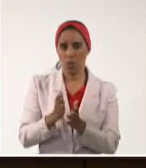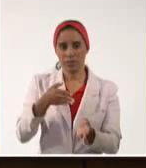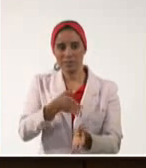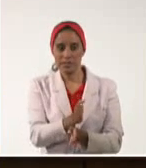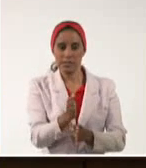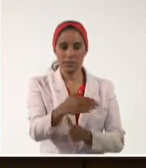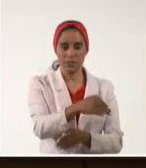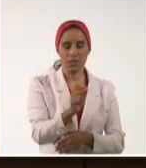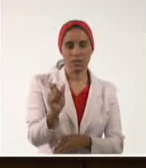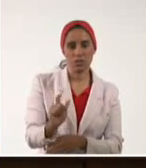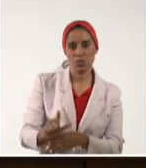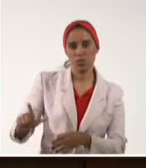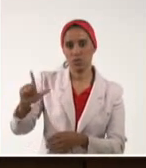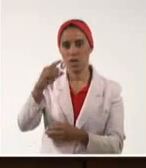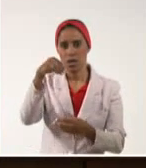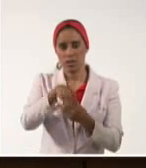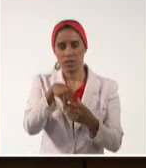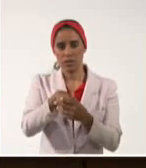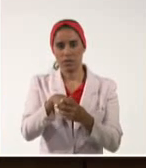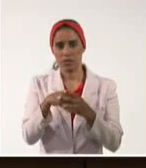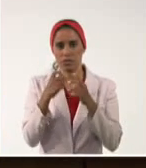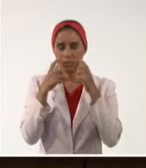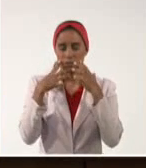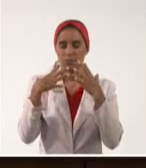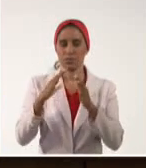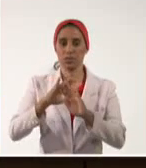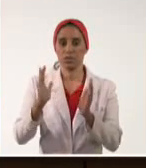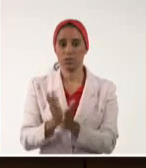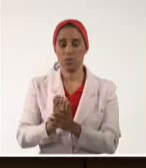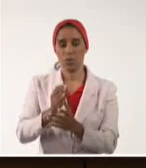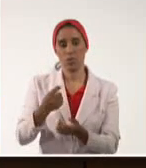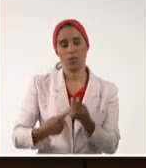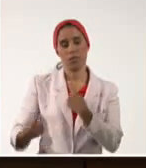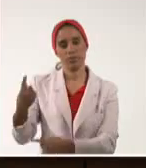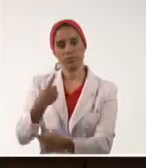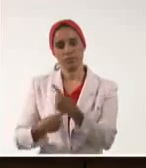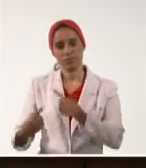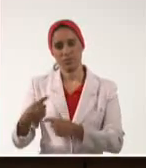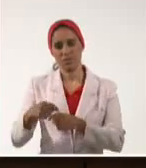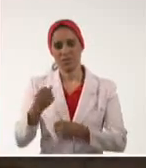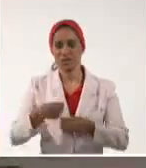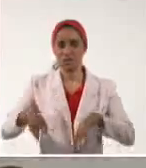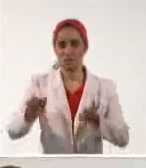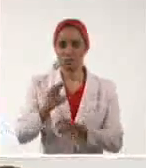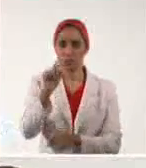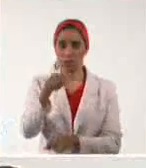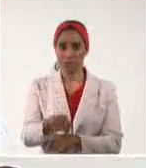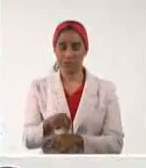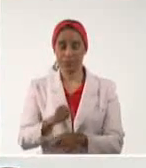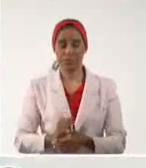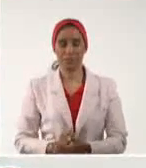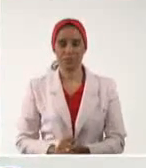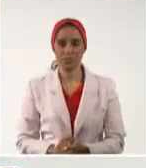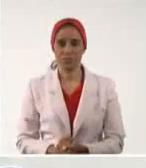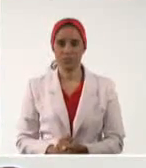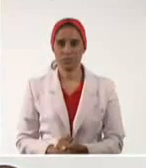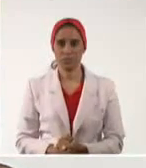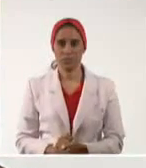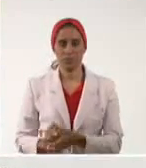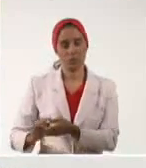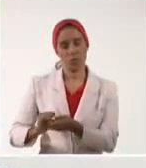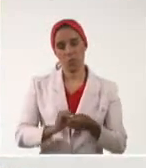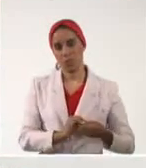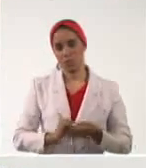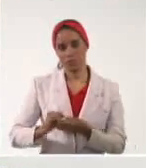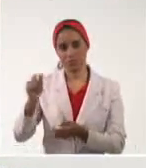sociales adquieren absoluta vigencia en las circunstancias actuales. Compatriotas,